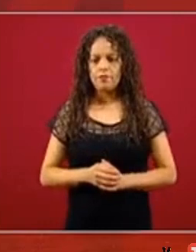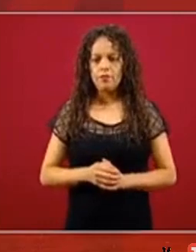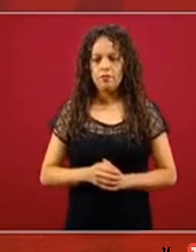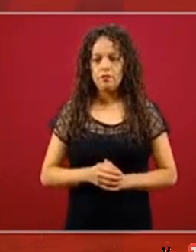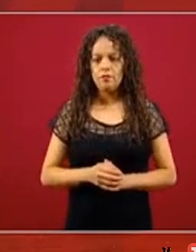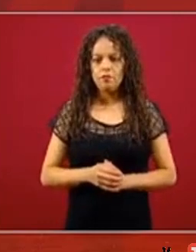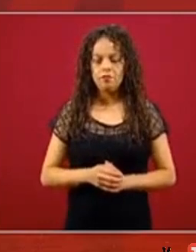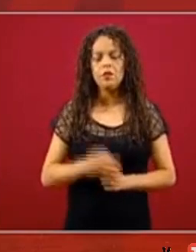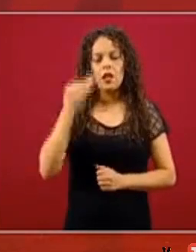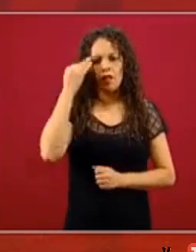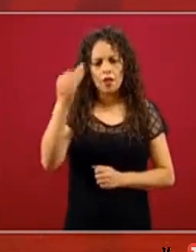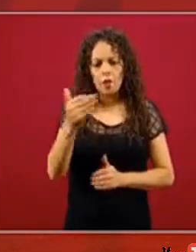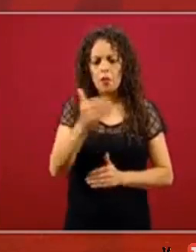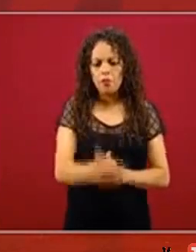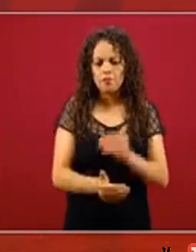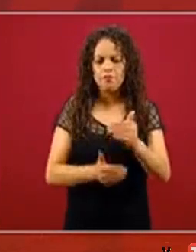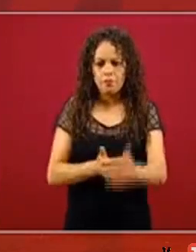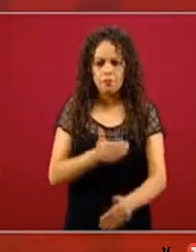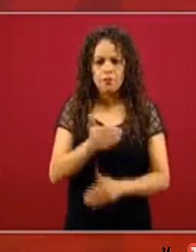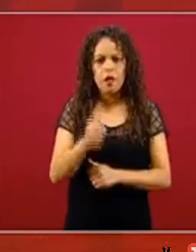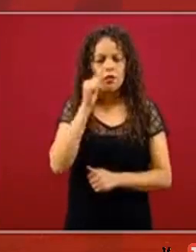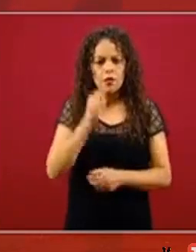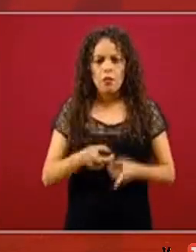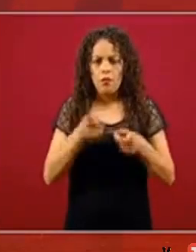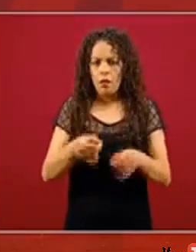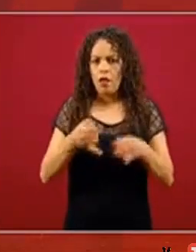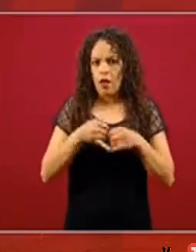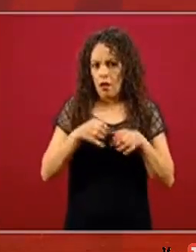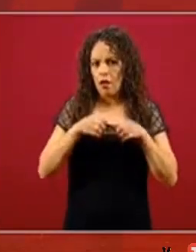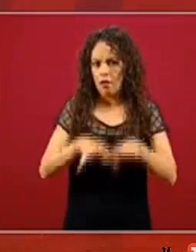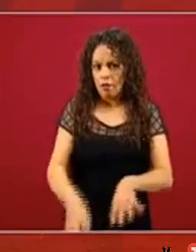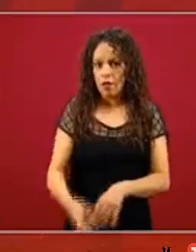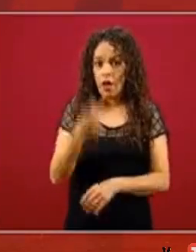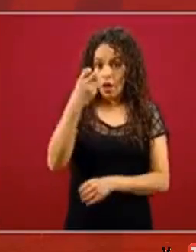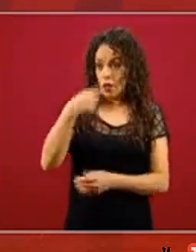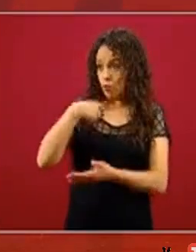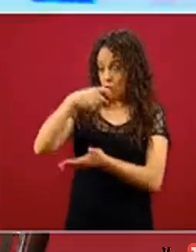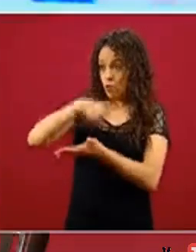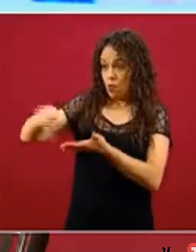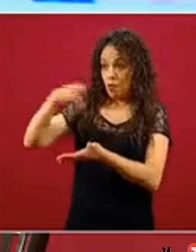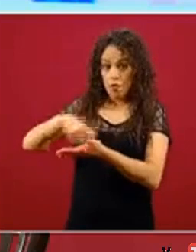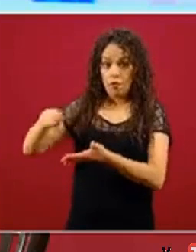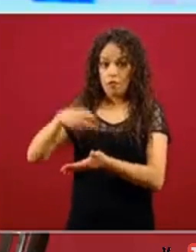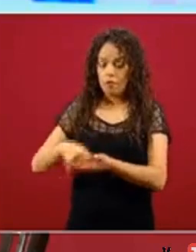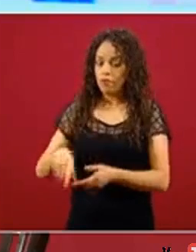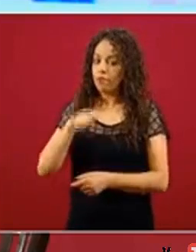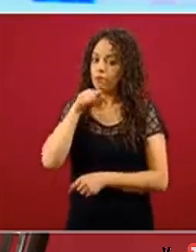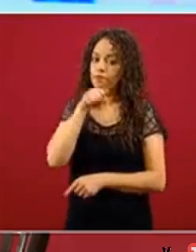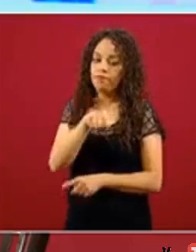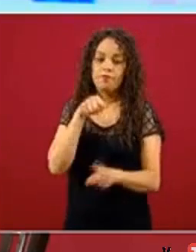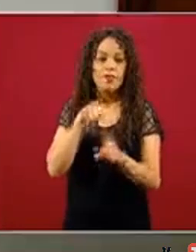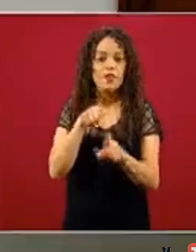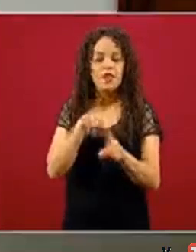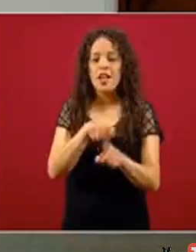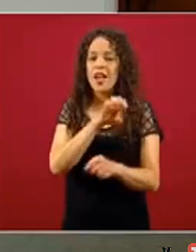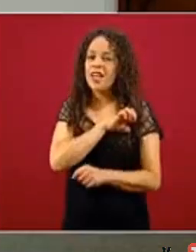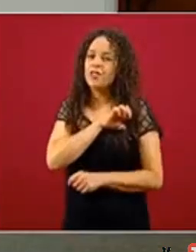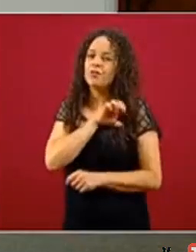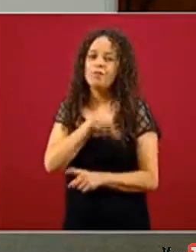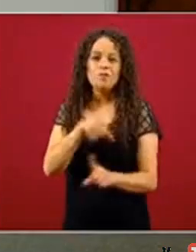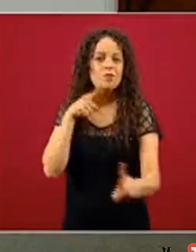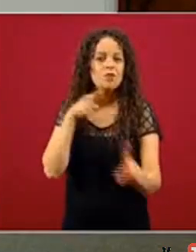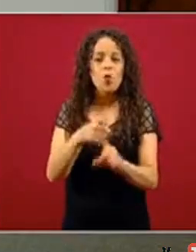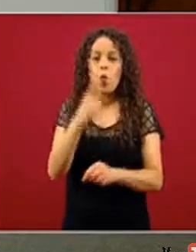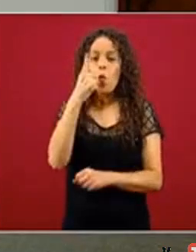informamos, o a veces porque surge la pregunta, son adquisiciones específicas para el operativo de COVID. Gracias.